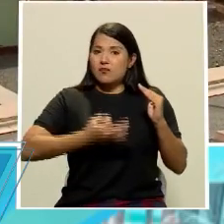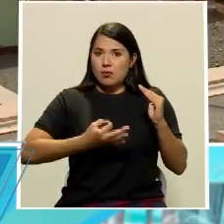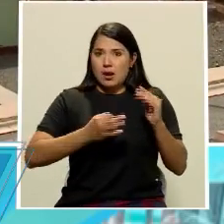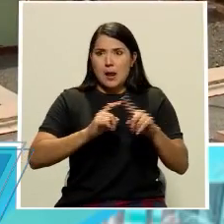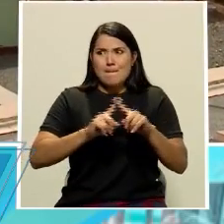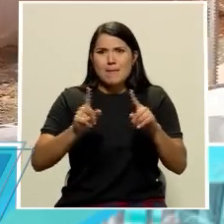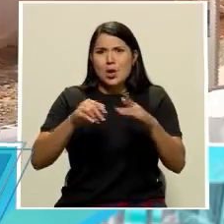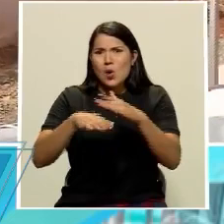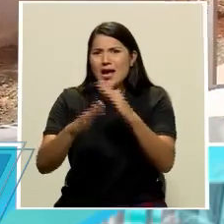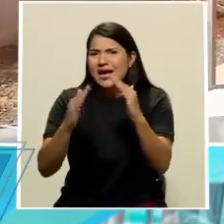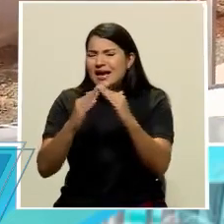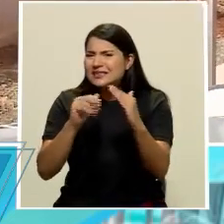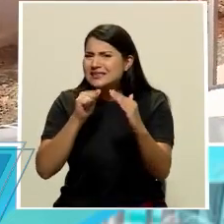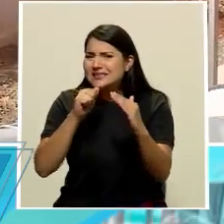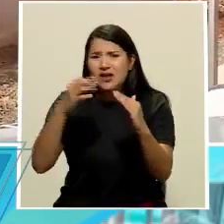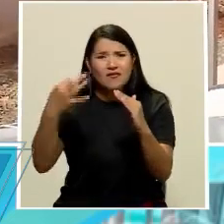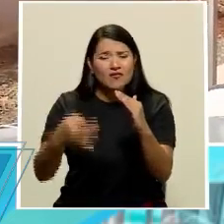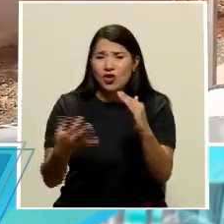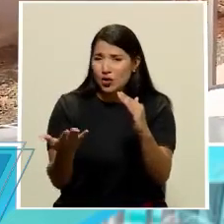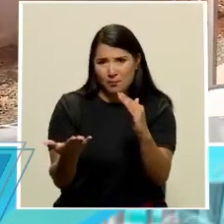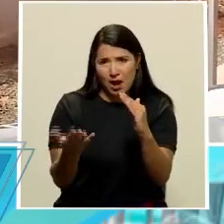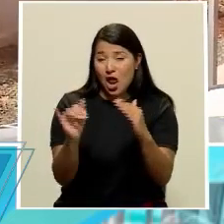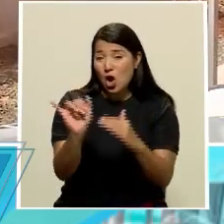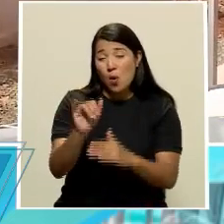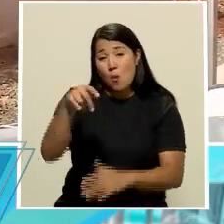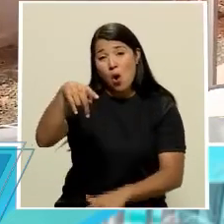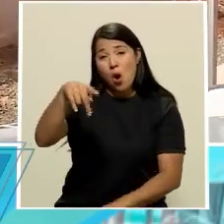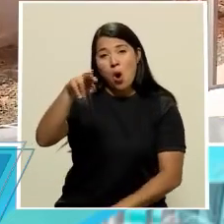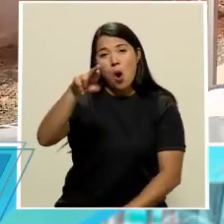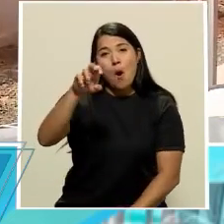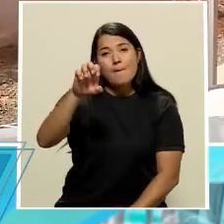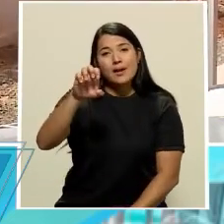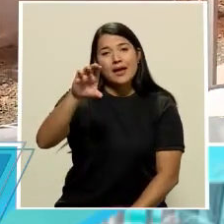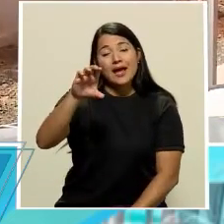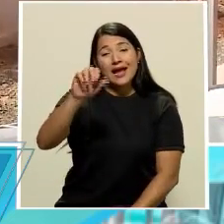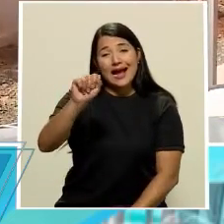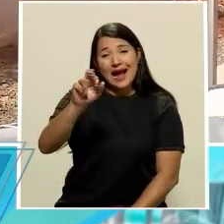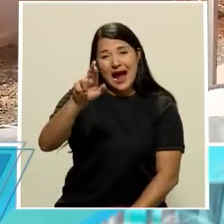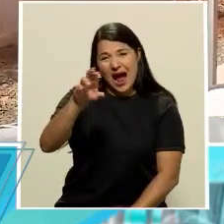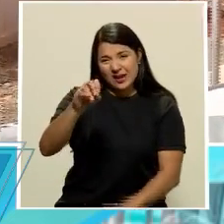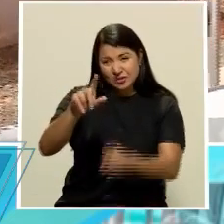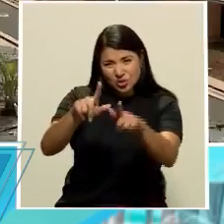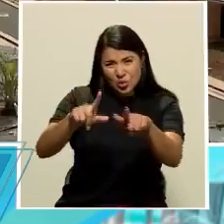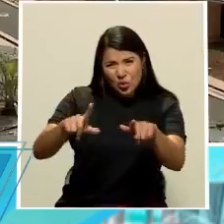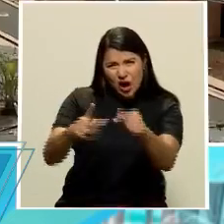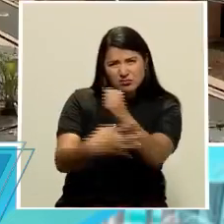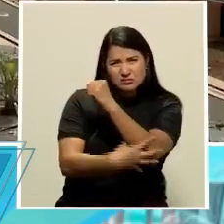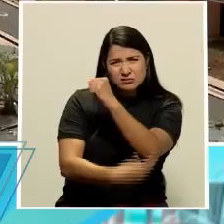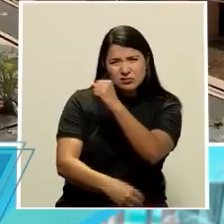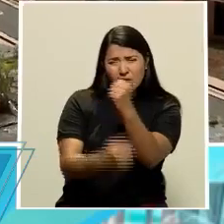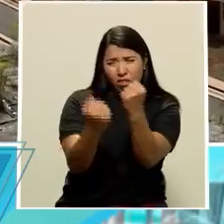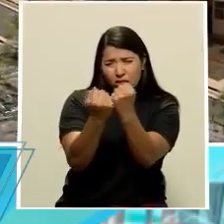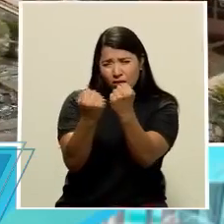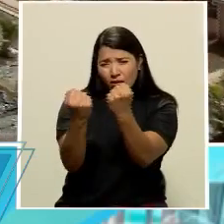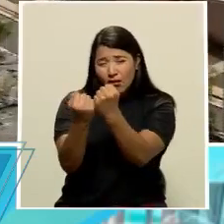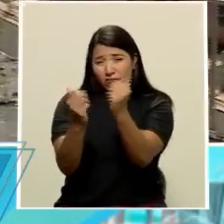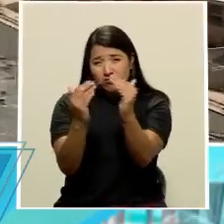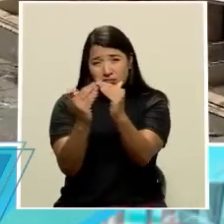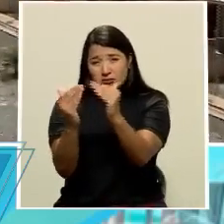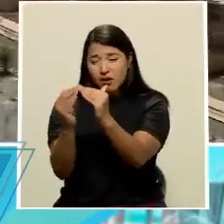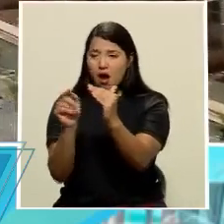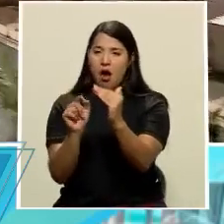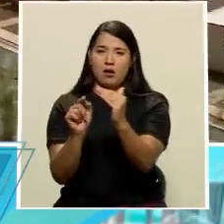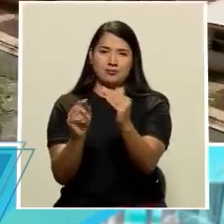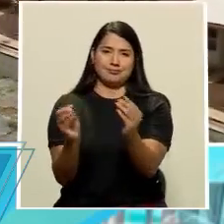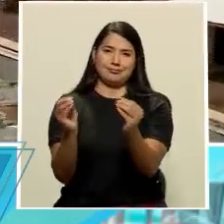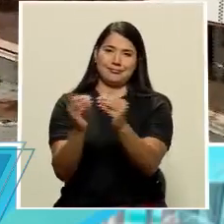de vivienda, no formal, de acuerdo a los establecidos los requisitos actuales del país, eso